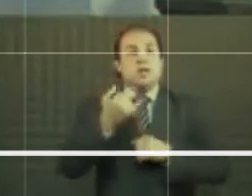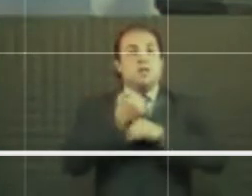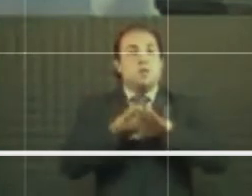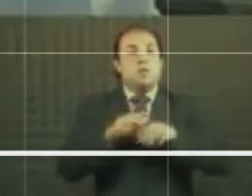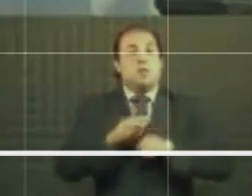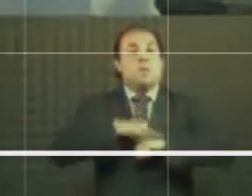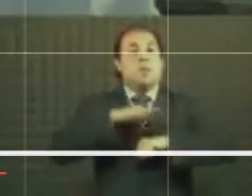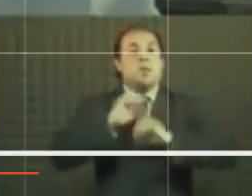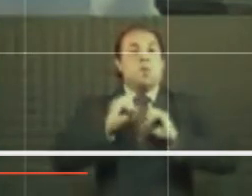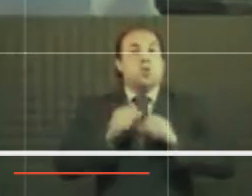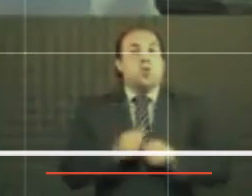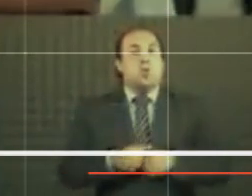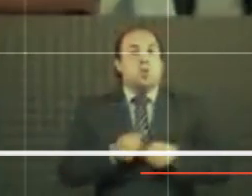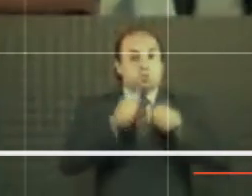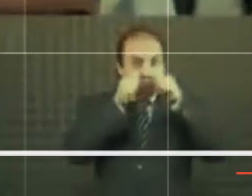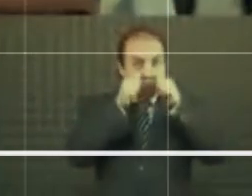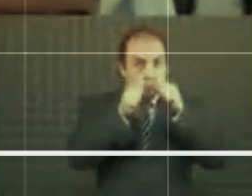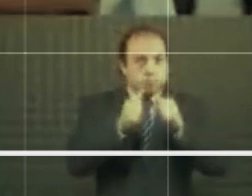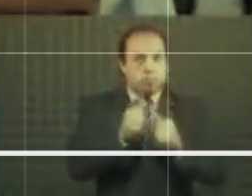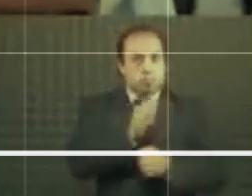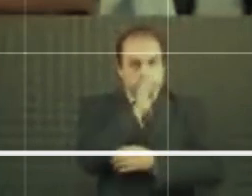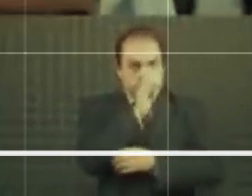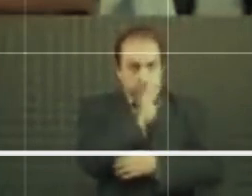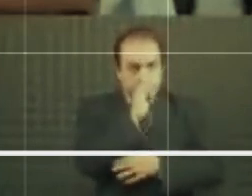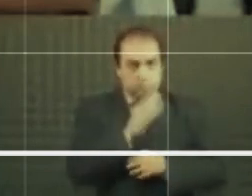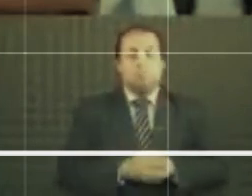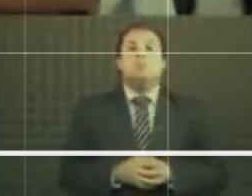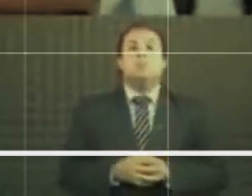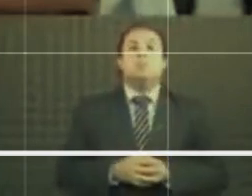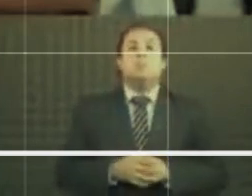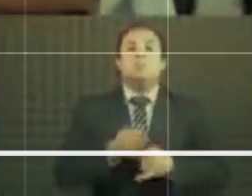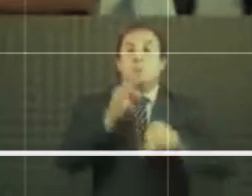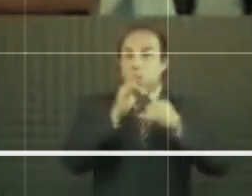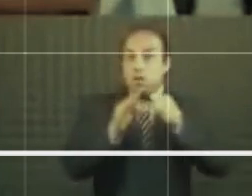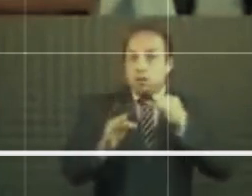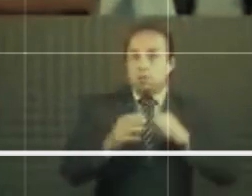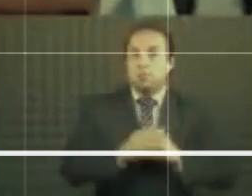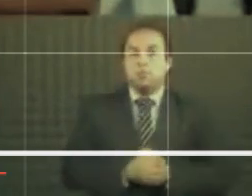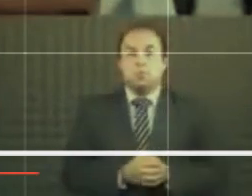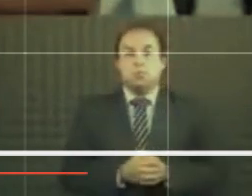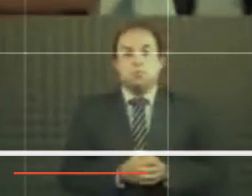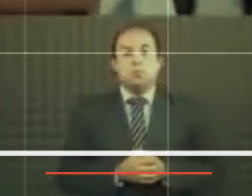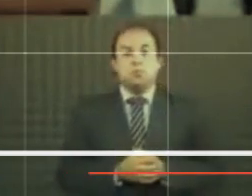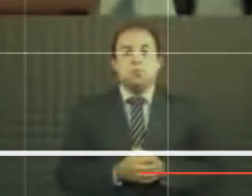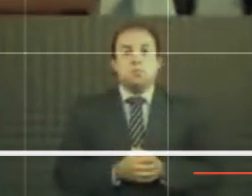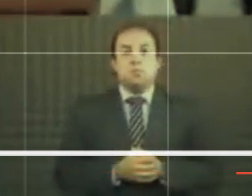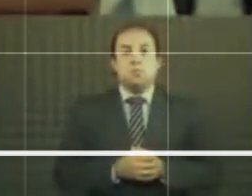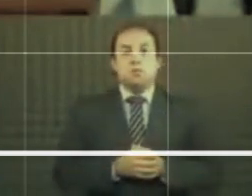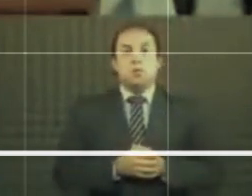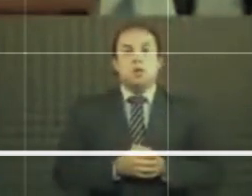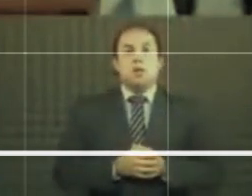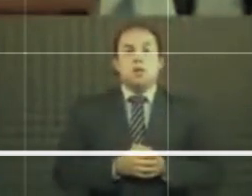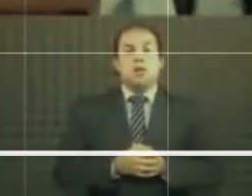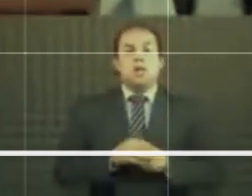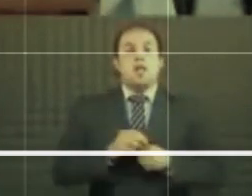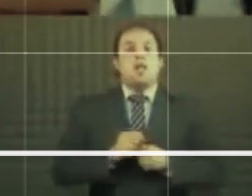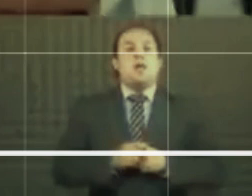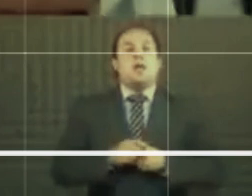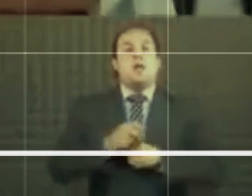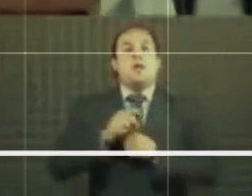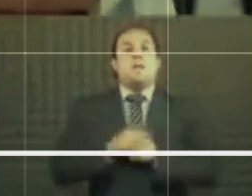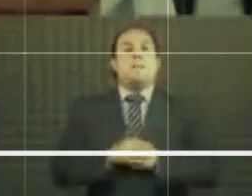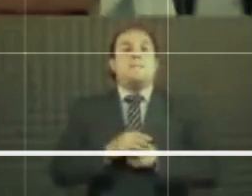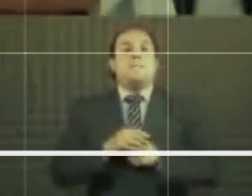o seguimiento personalizado. Siguiente. Y finalmente, pues todos lo sabemos, la variante Delta es más